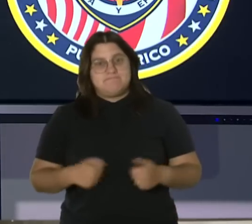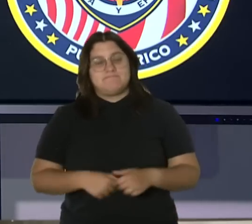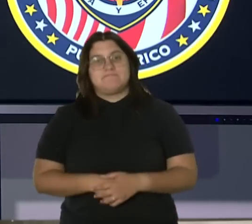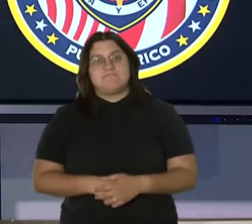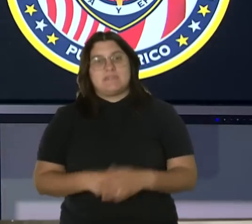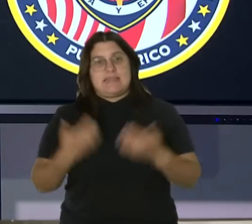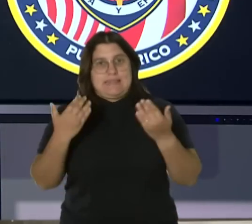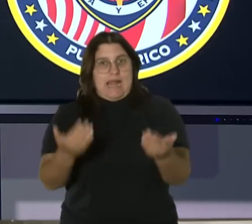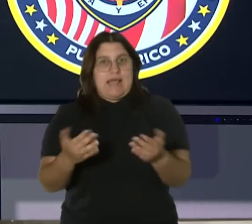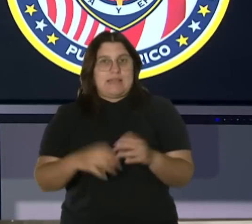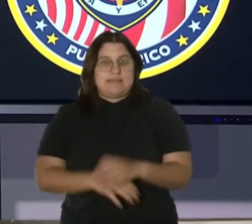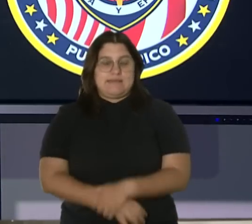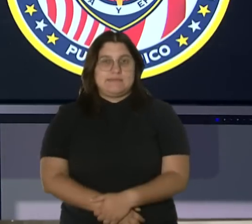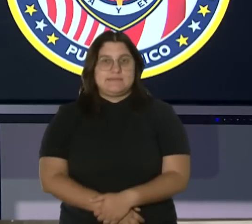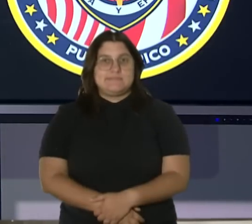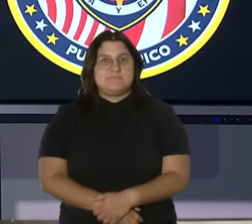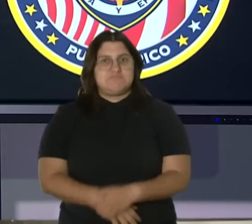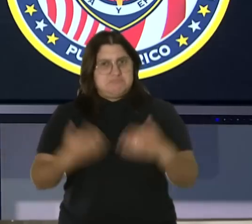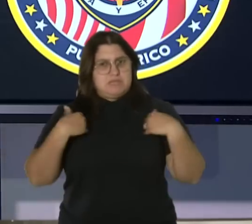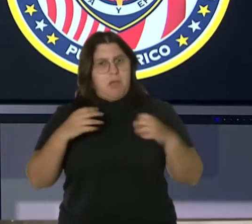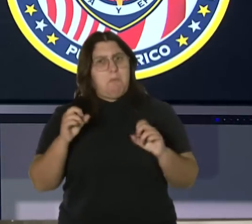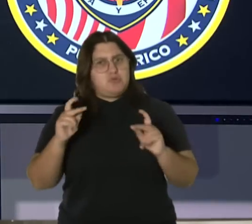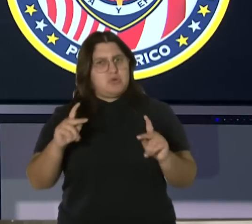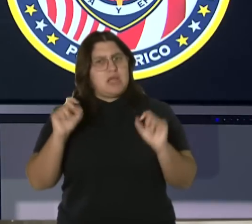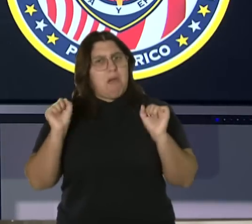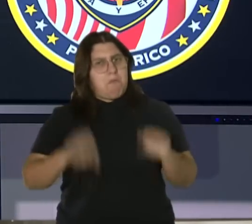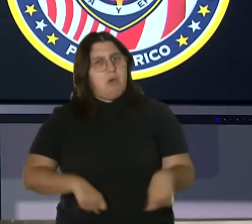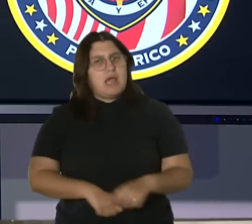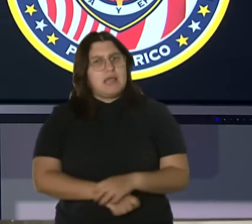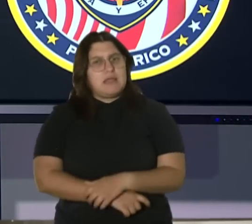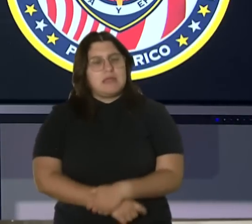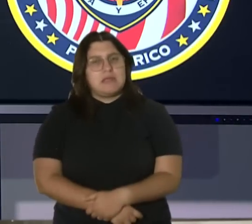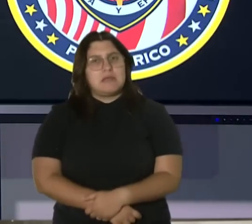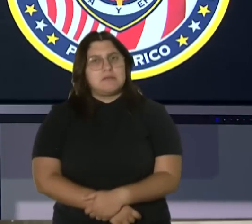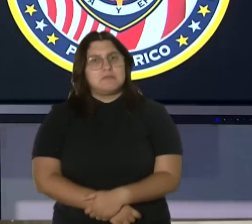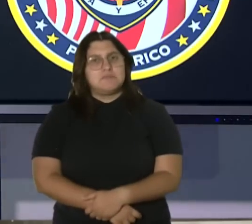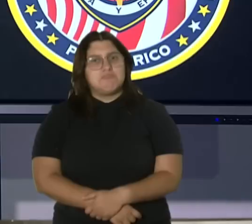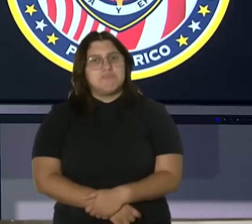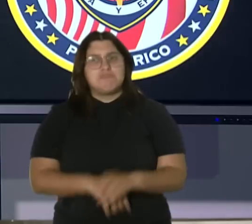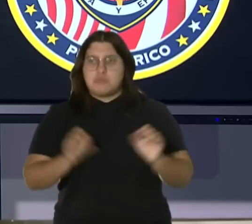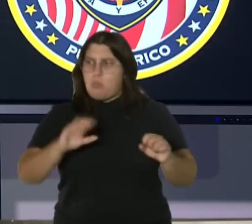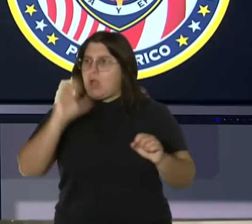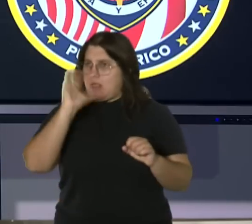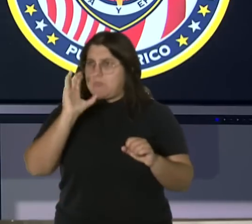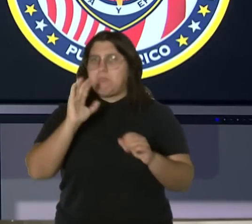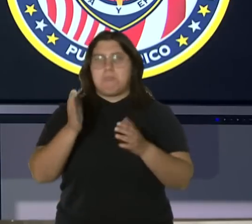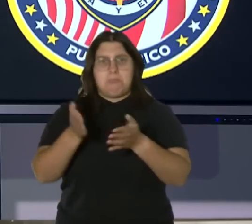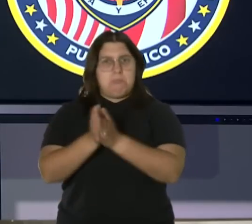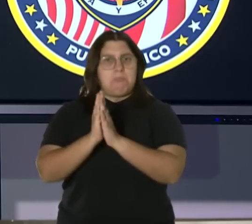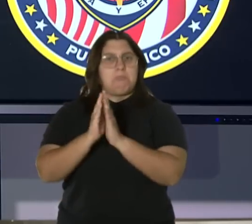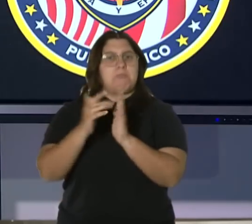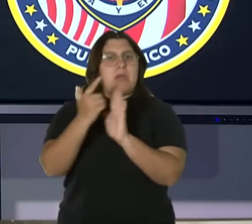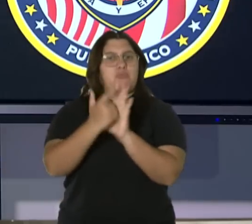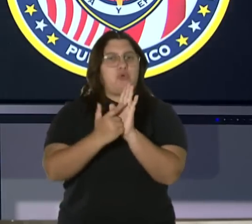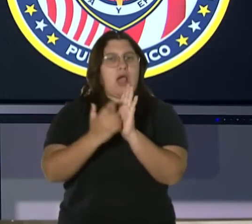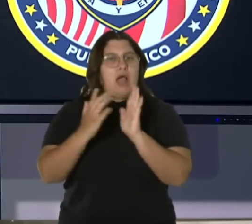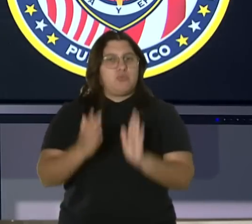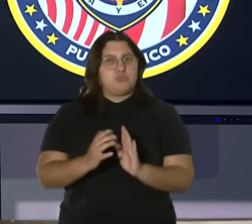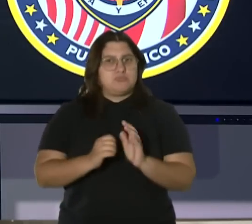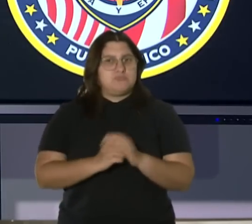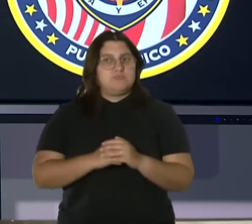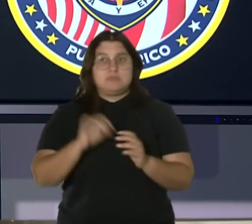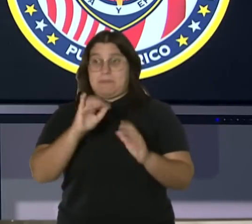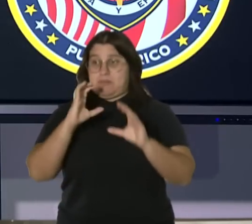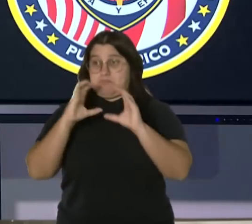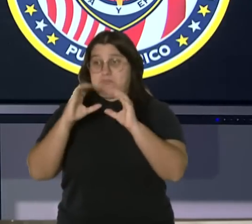entréguese tiene esa oportunidad puede buscar un abogado comuníquese con el departamento de